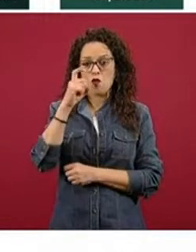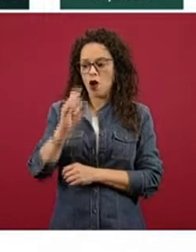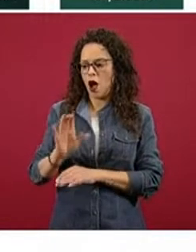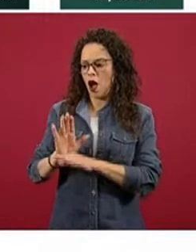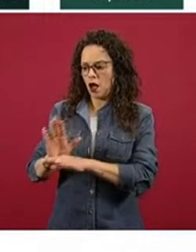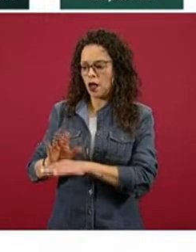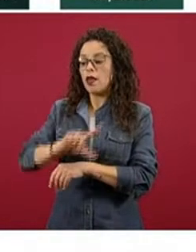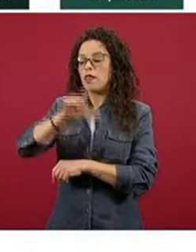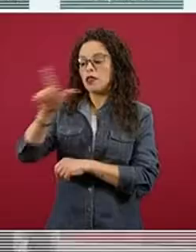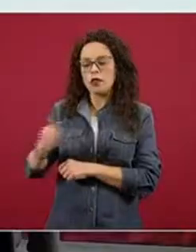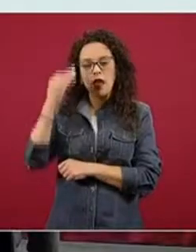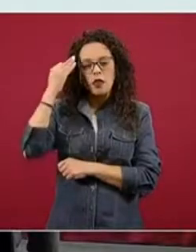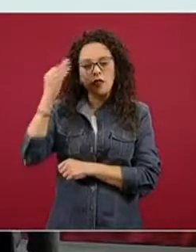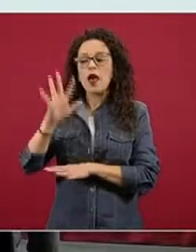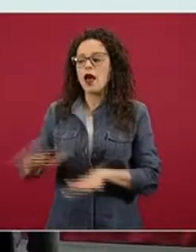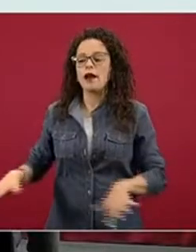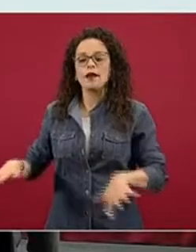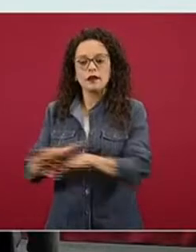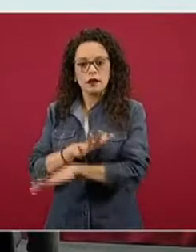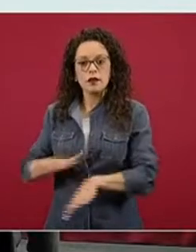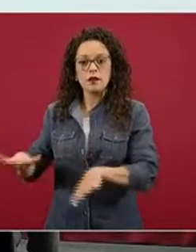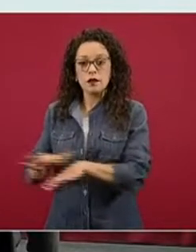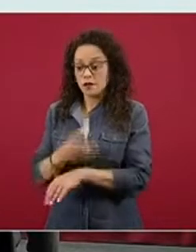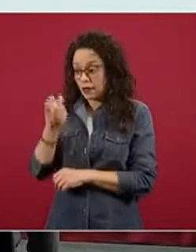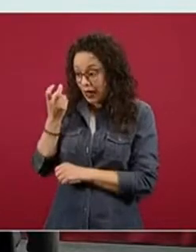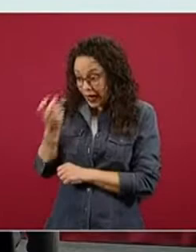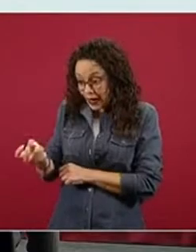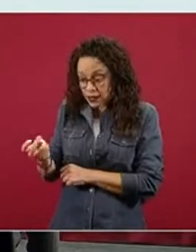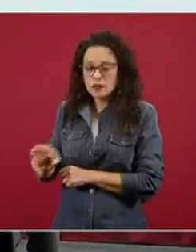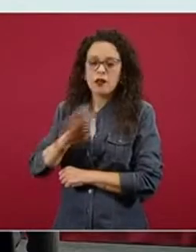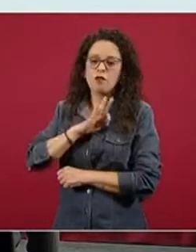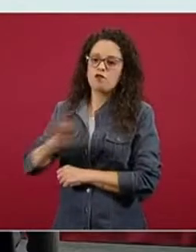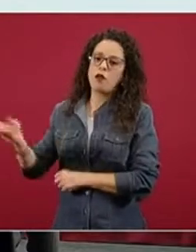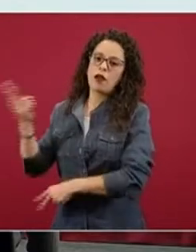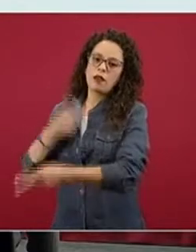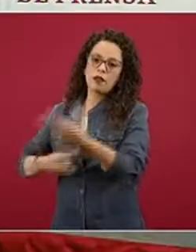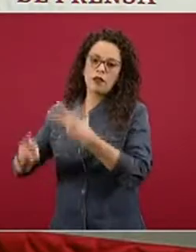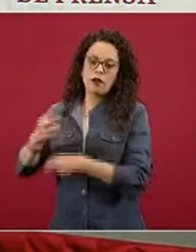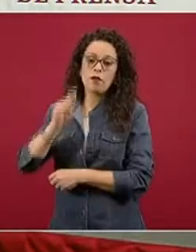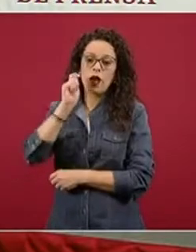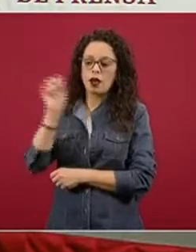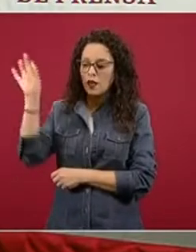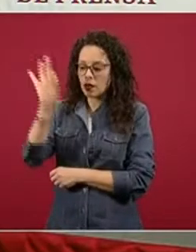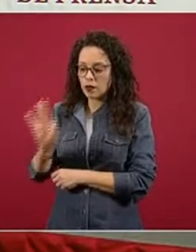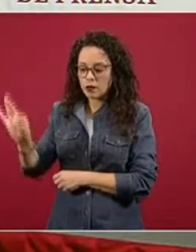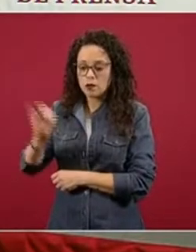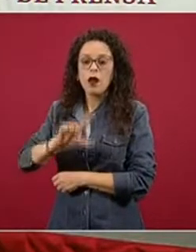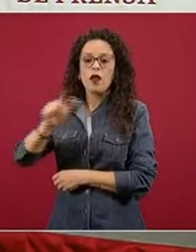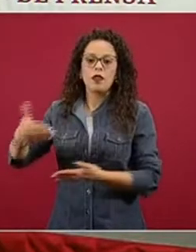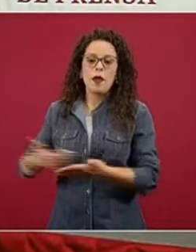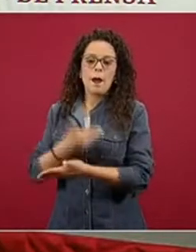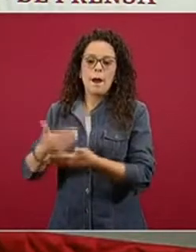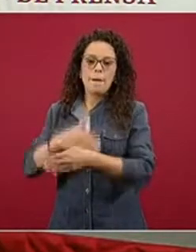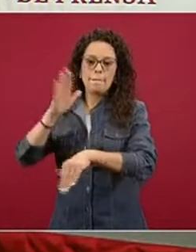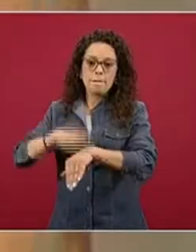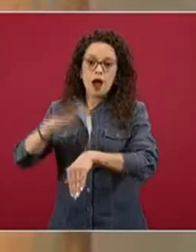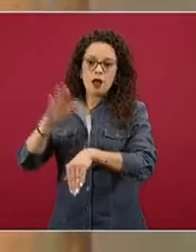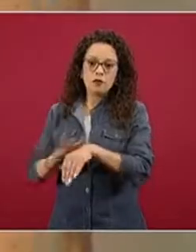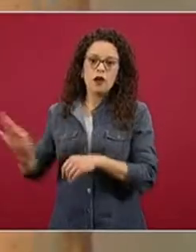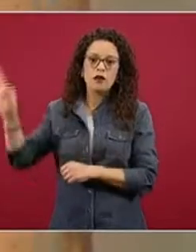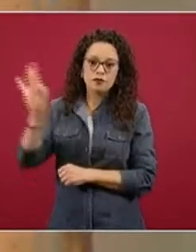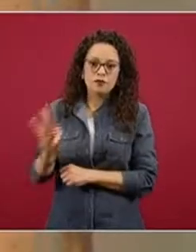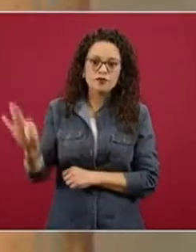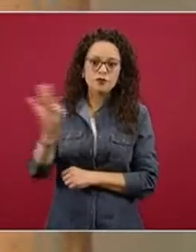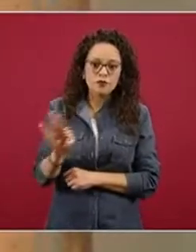recambiándola, ¿verdad?, puede ser un posible criadero. Entonces, es importante que nosotros sepamos que el criadero,